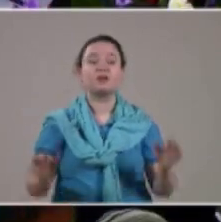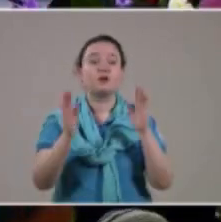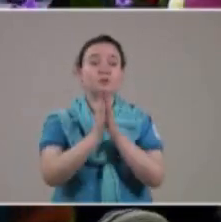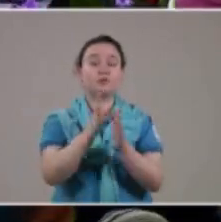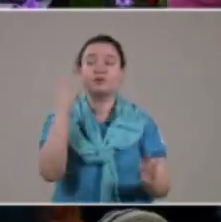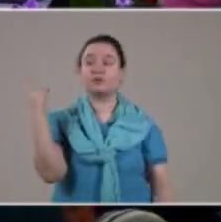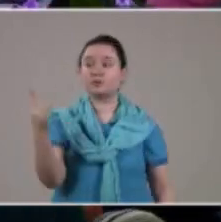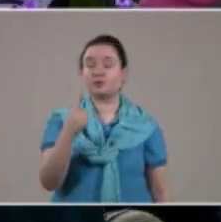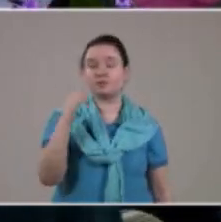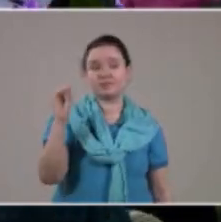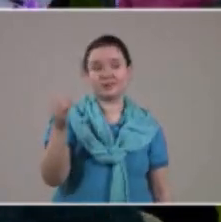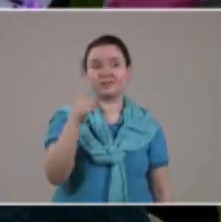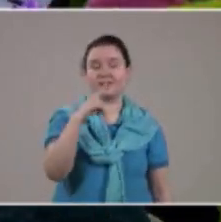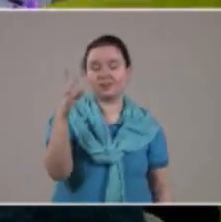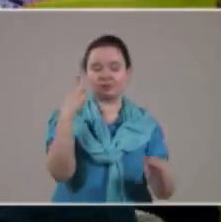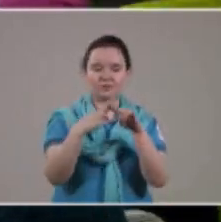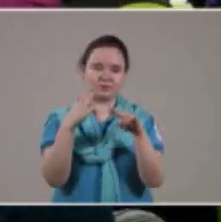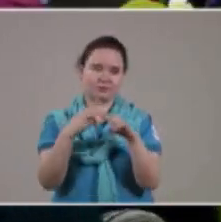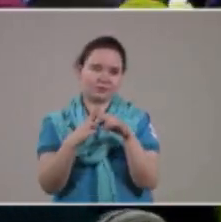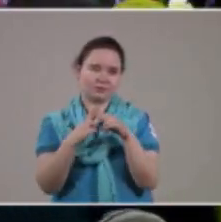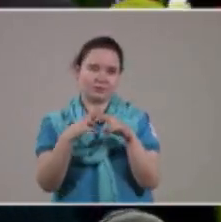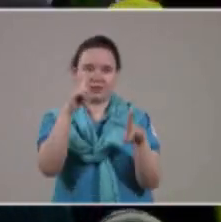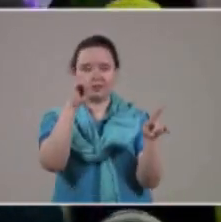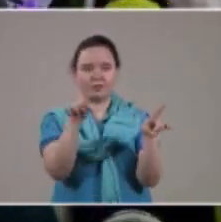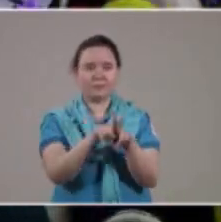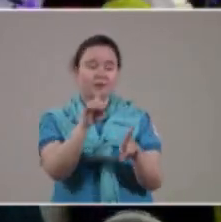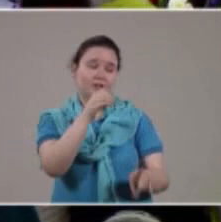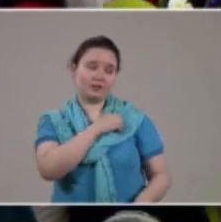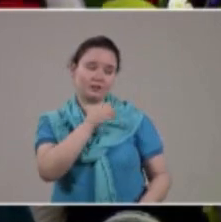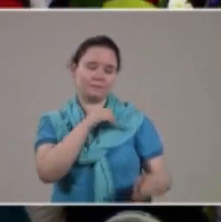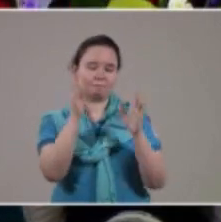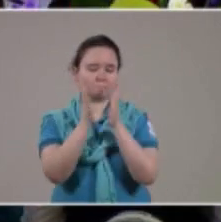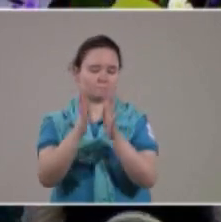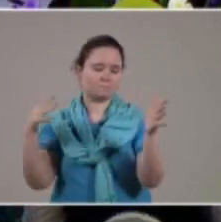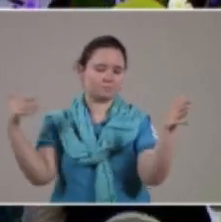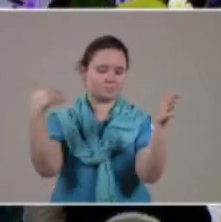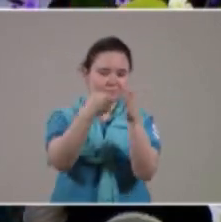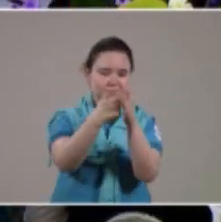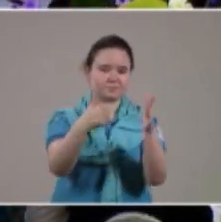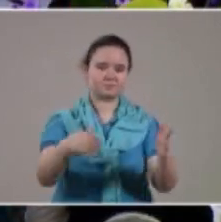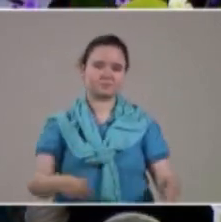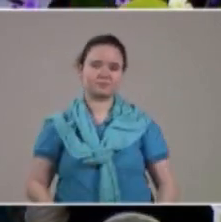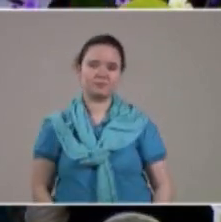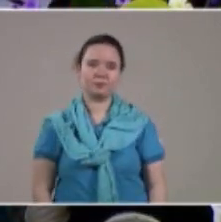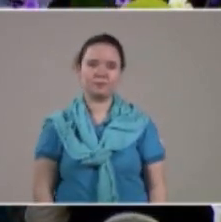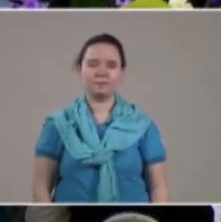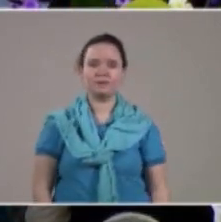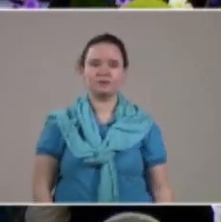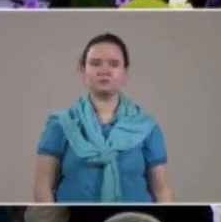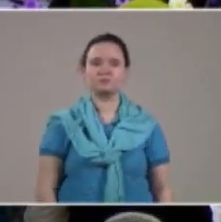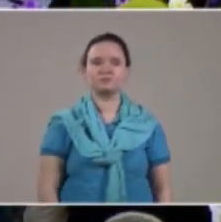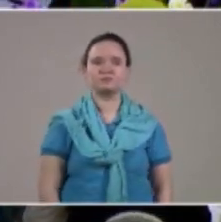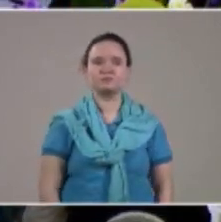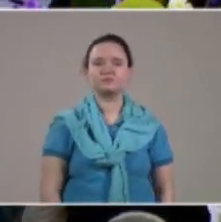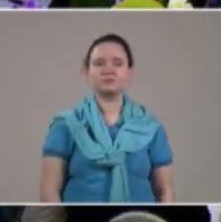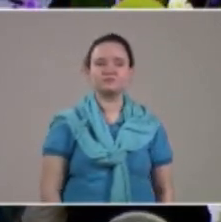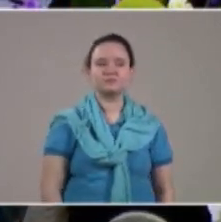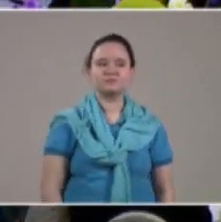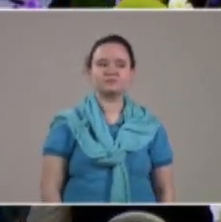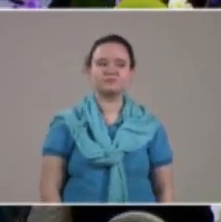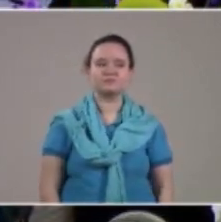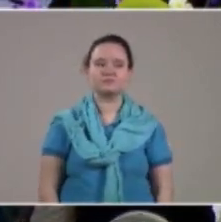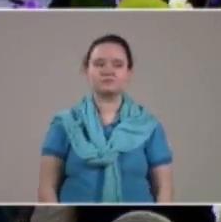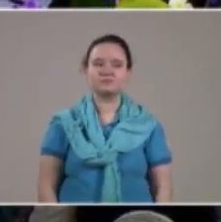los que he mencionado, y si alguien no fue mencionado y desea también recibir la administración de la cobertura,